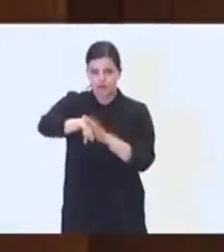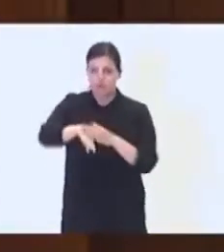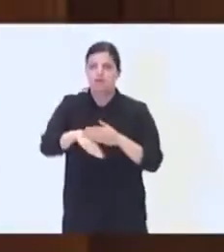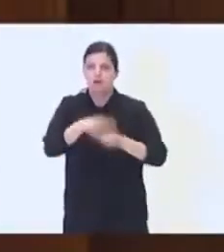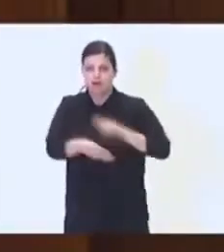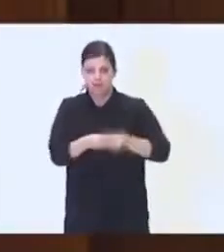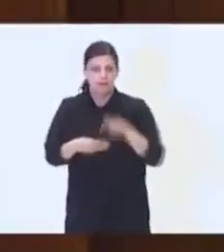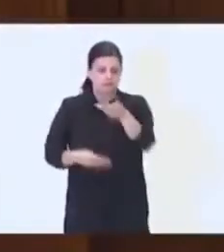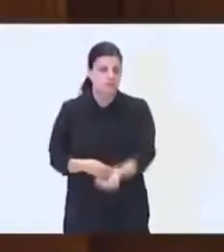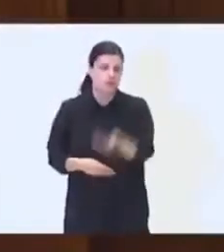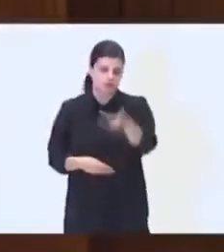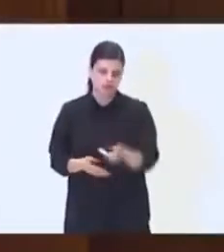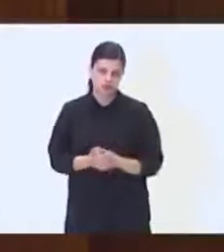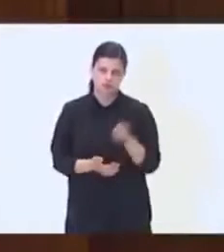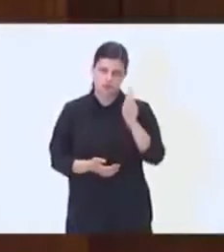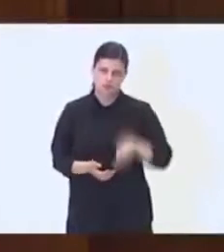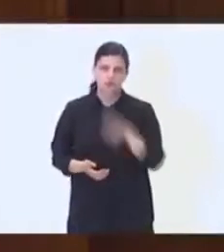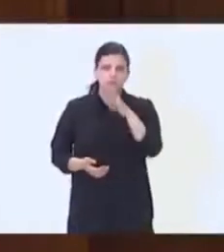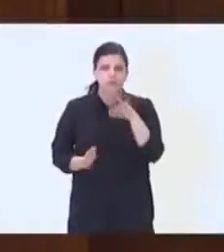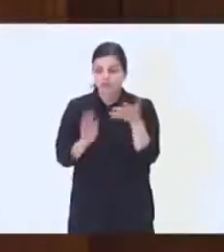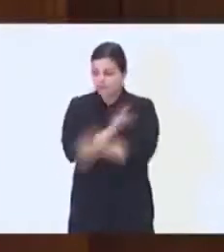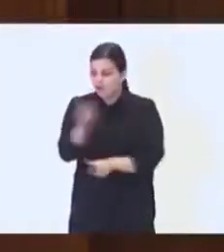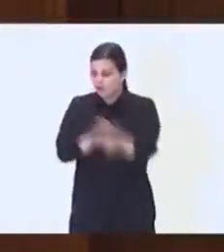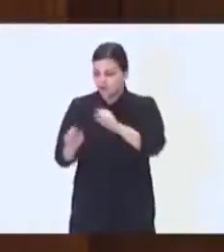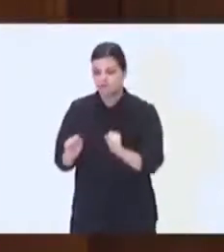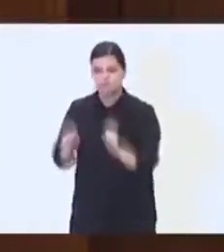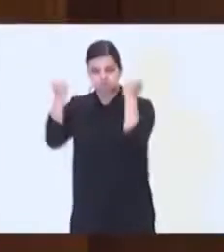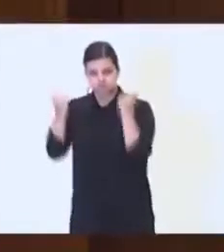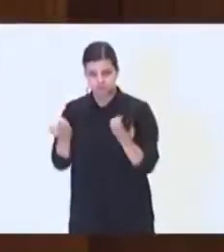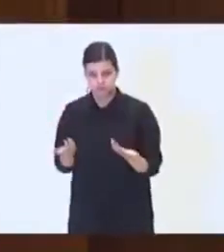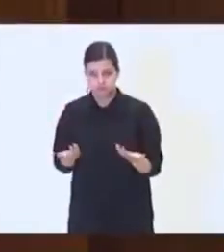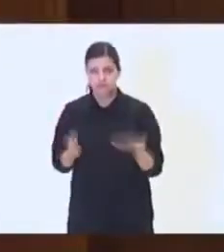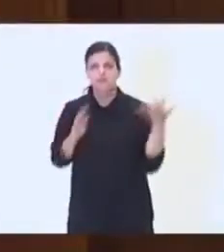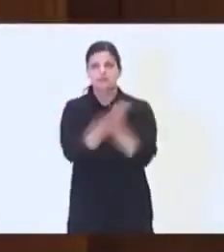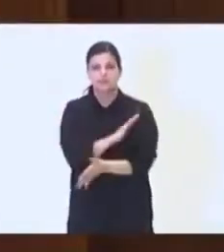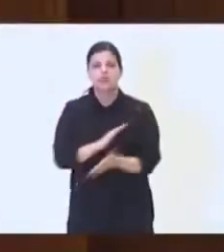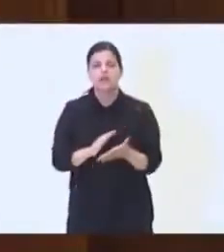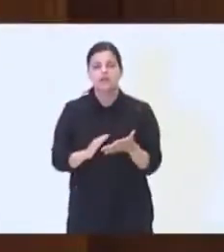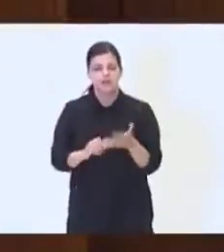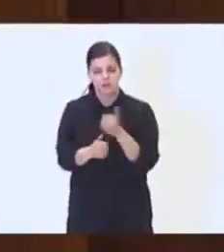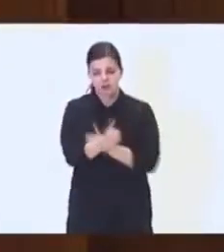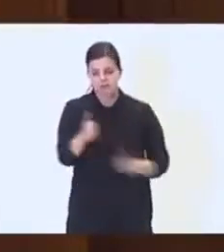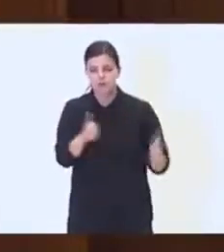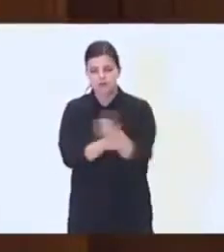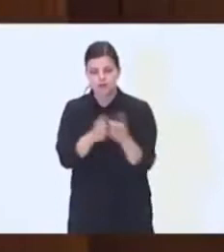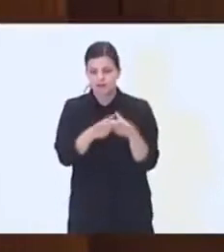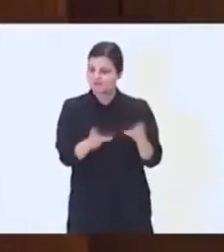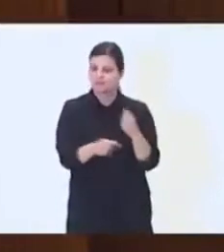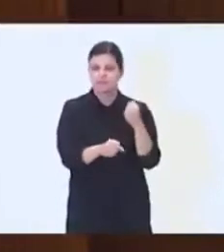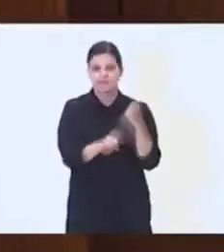es importantísimo, porque significa el rescate de las personas, significa poner como prioridad la clase